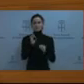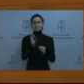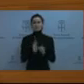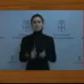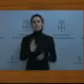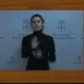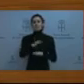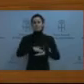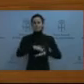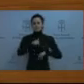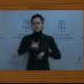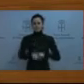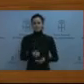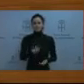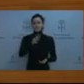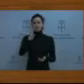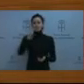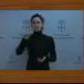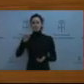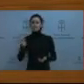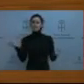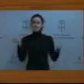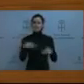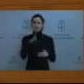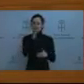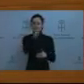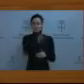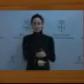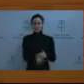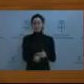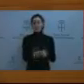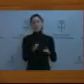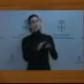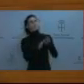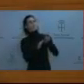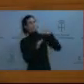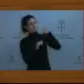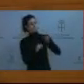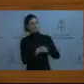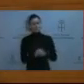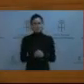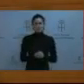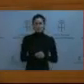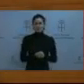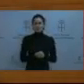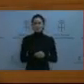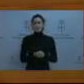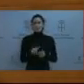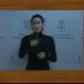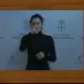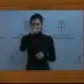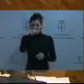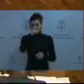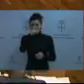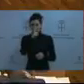Mire, hoy no está aquí el señor Benta, pero el señor Benta, igual que usted, señor Avaldo… Ah, perdón. El señor Benta recuerda que habíamos